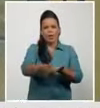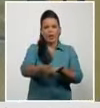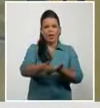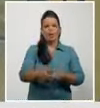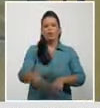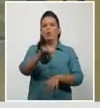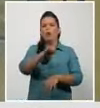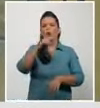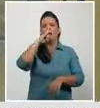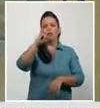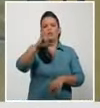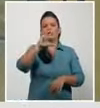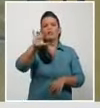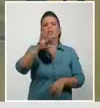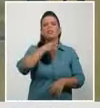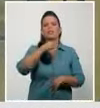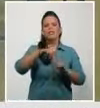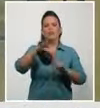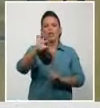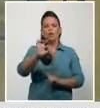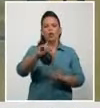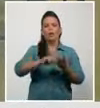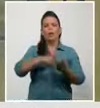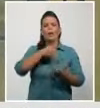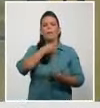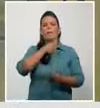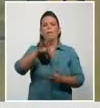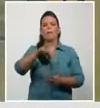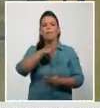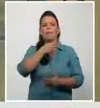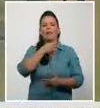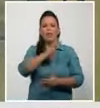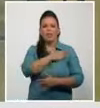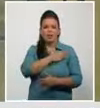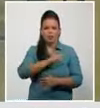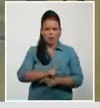locales, por puntos de embarques, es decir, todas estas medidas para evitar